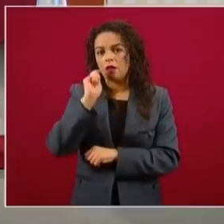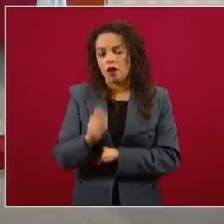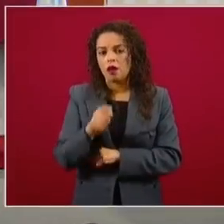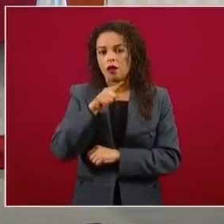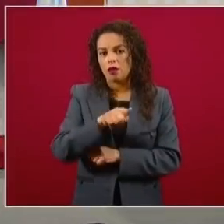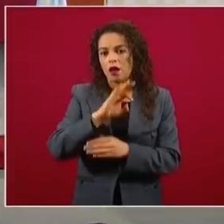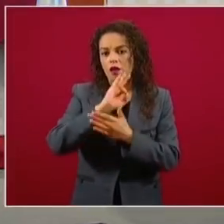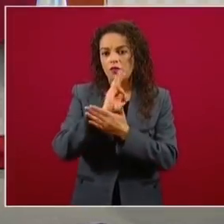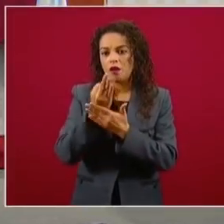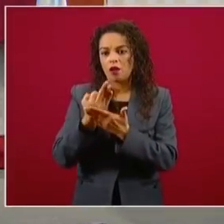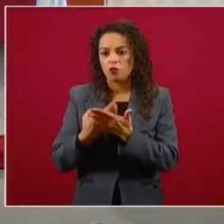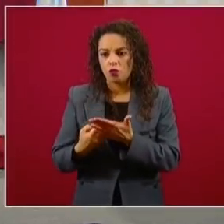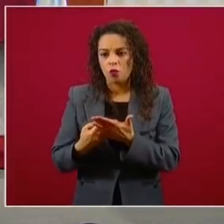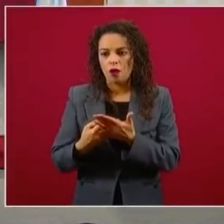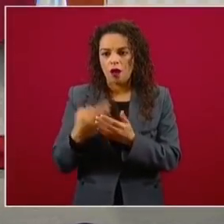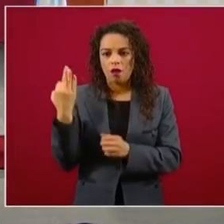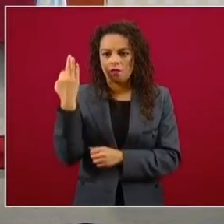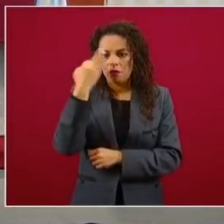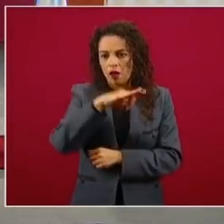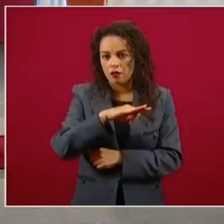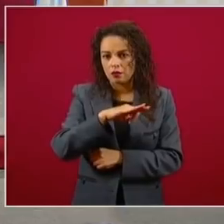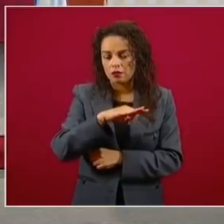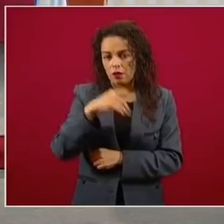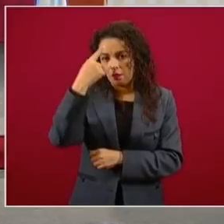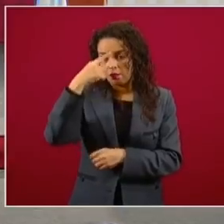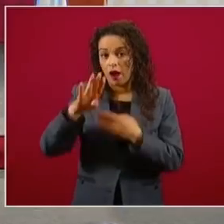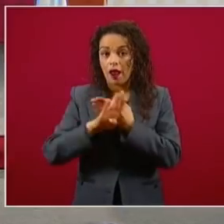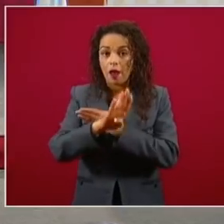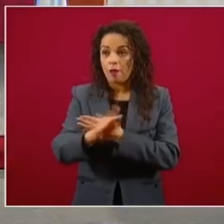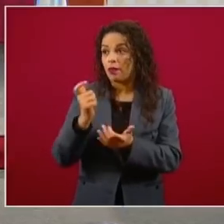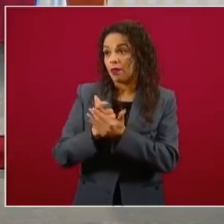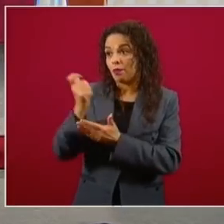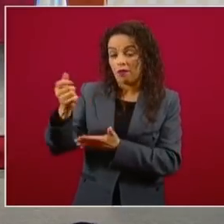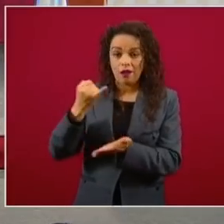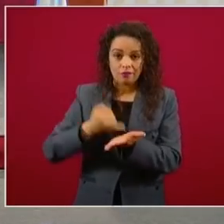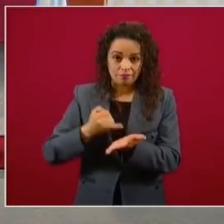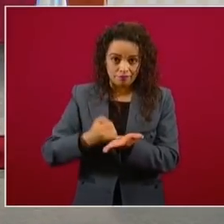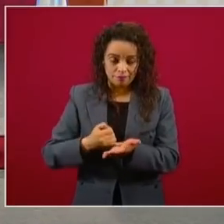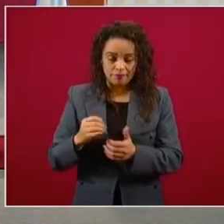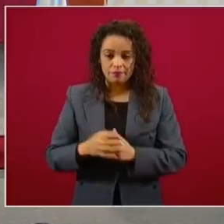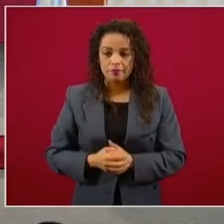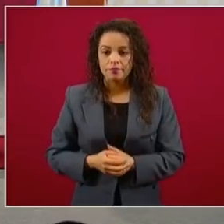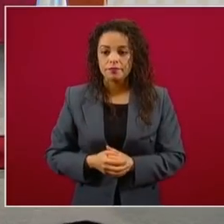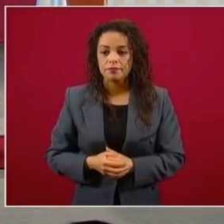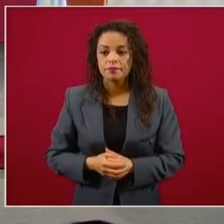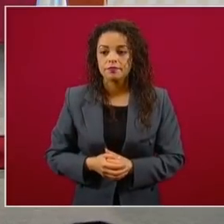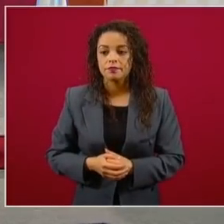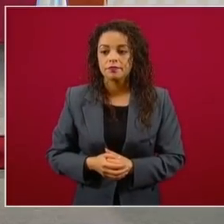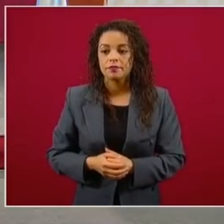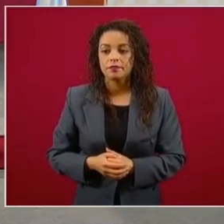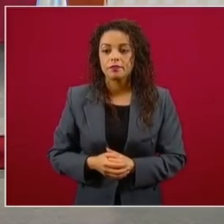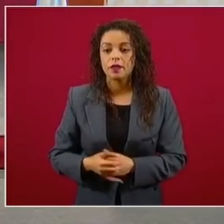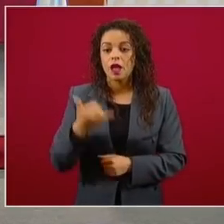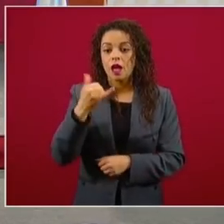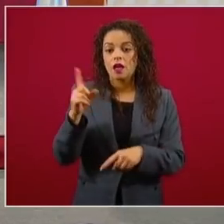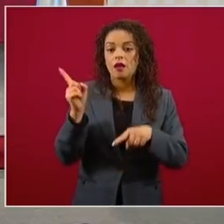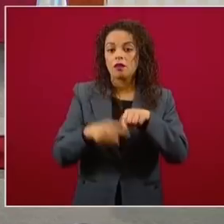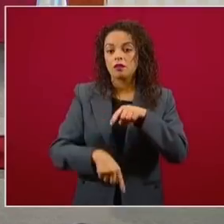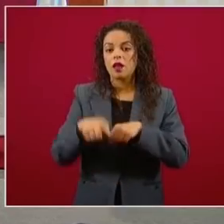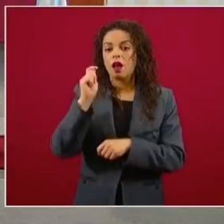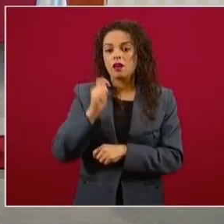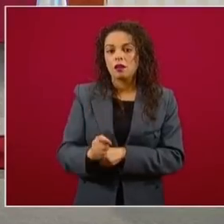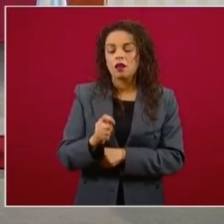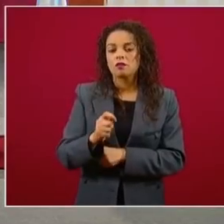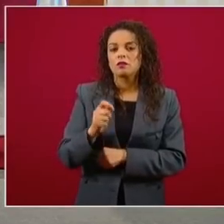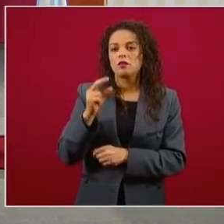las condonaciones y la que permite y la eliminación de la compensación universal. El total de los